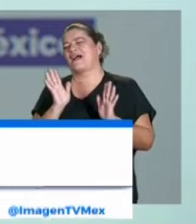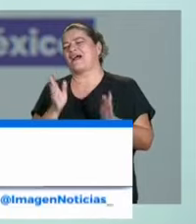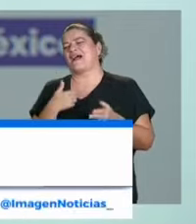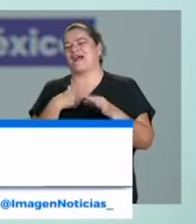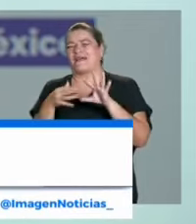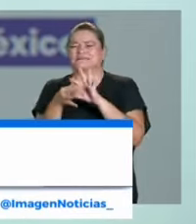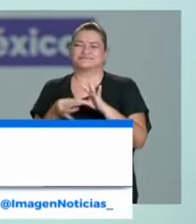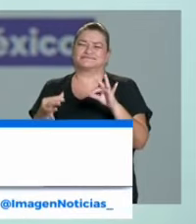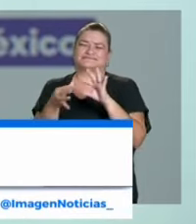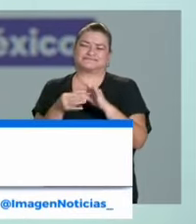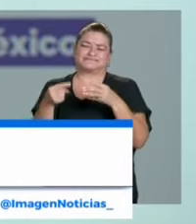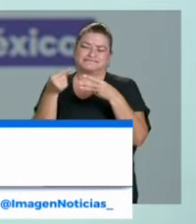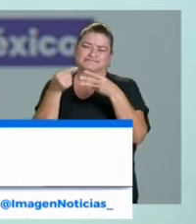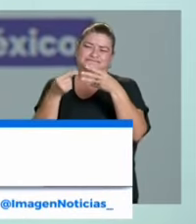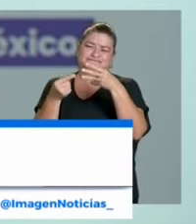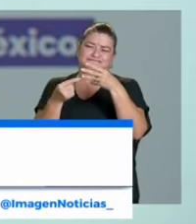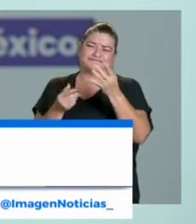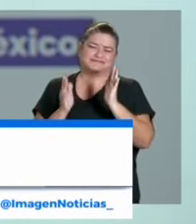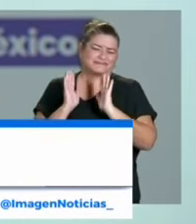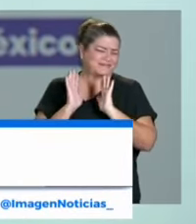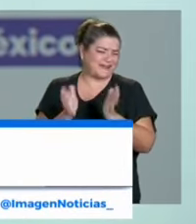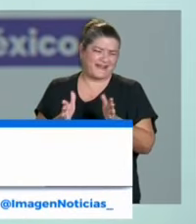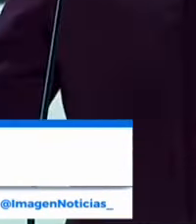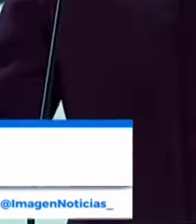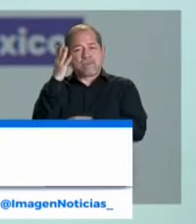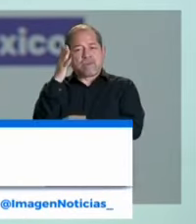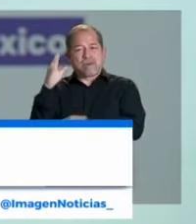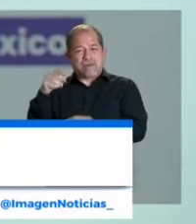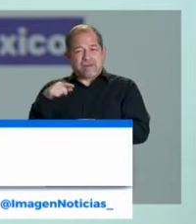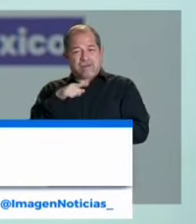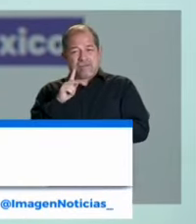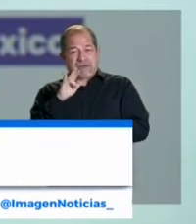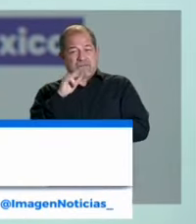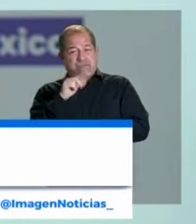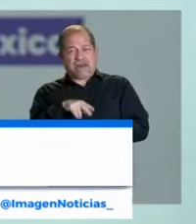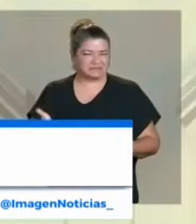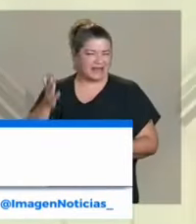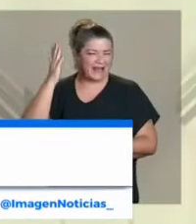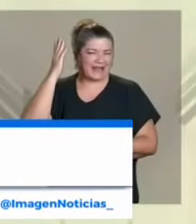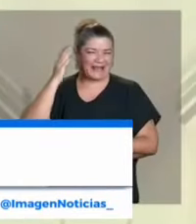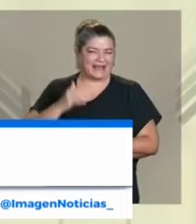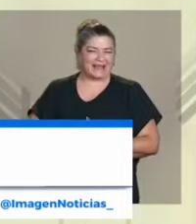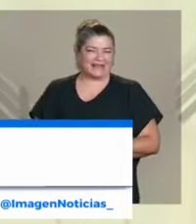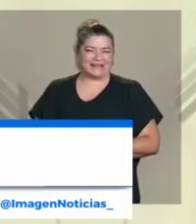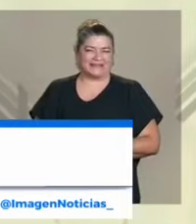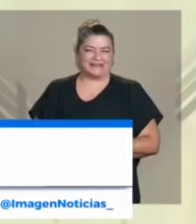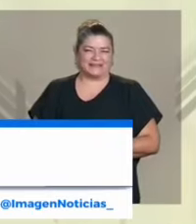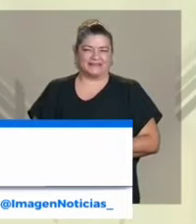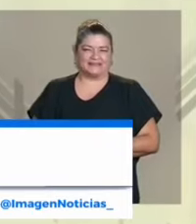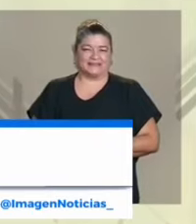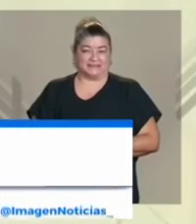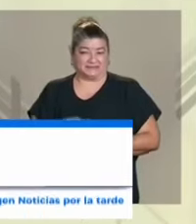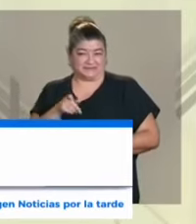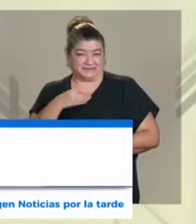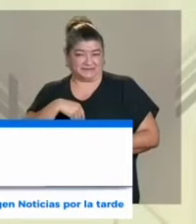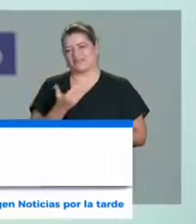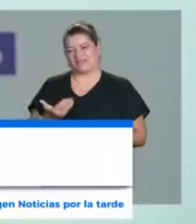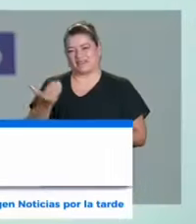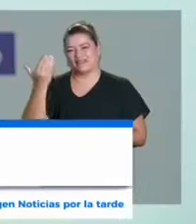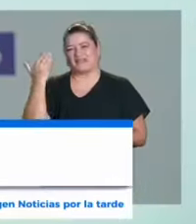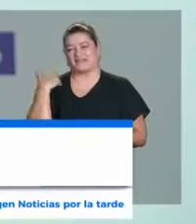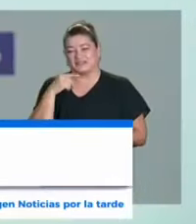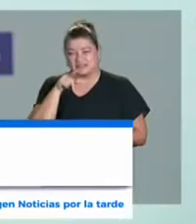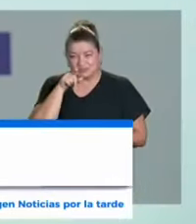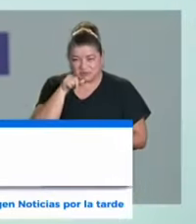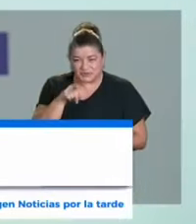haciendo uso político de una tragedia. La corrupta, vamos a decirle. No voy a contestar a las mentiras de la candidata del PRI.